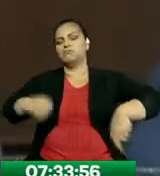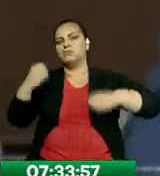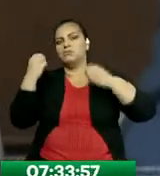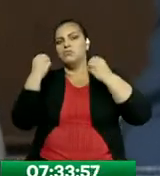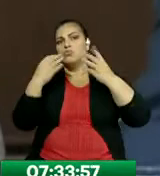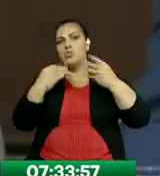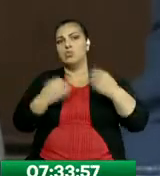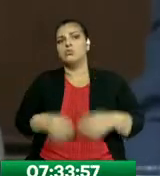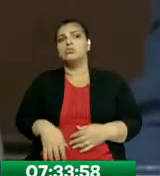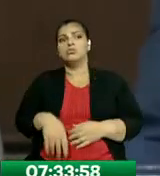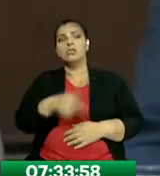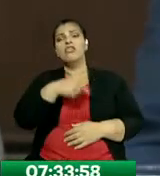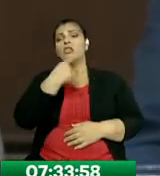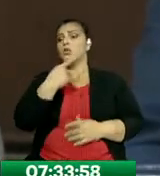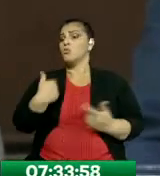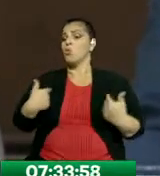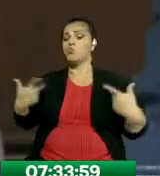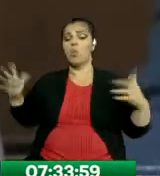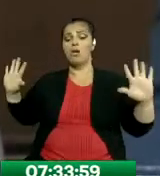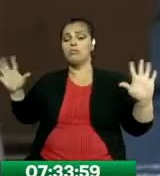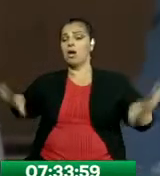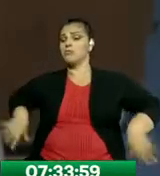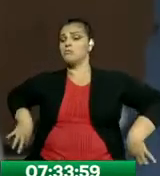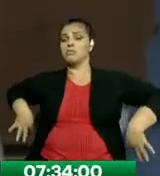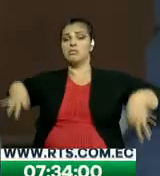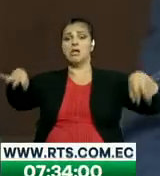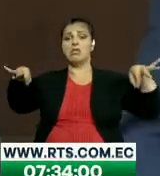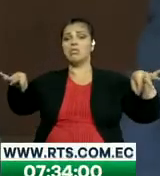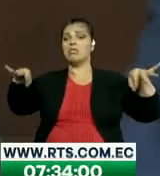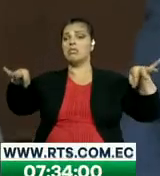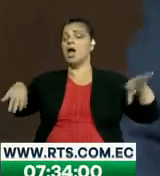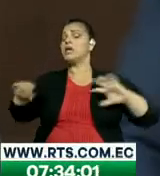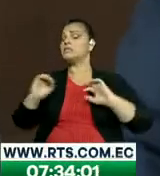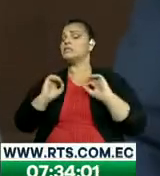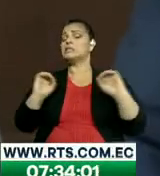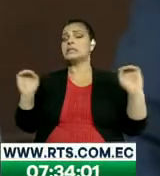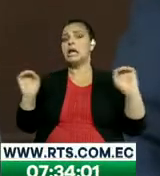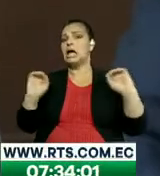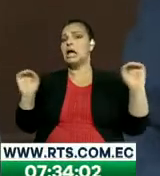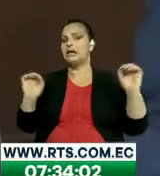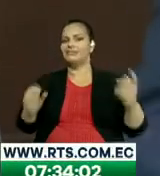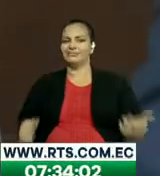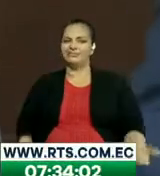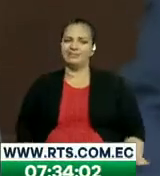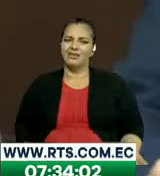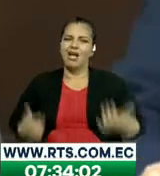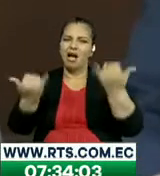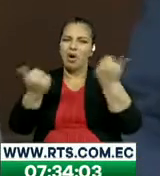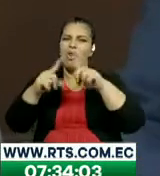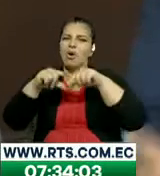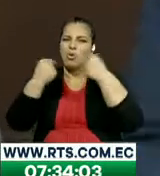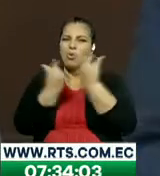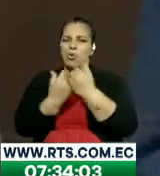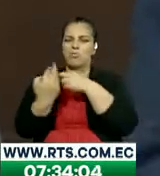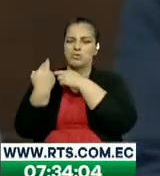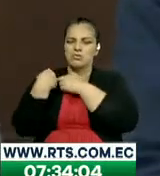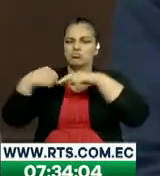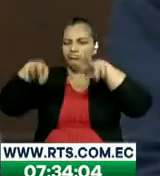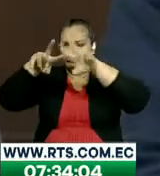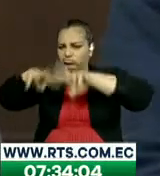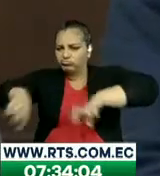dólar. Hoy anunciamos en este trabajo conjunto con la UAFE la recuperación